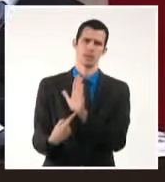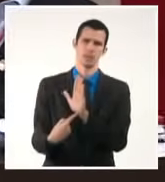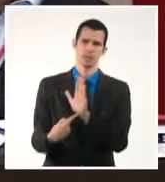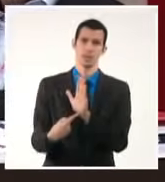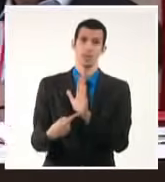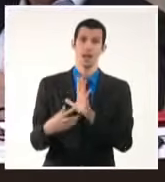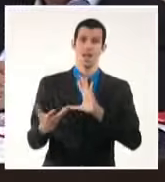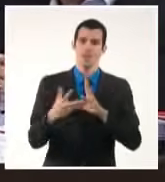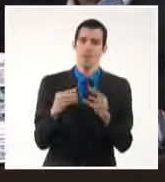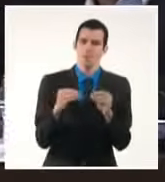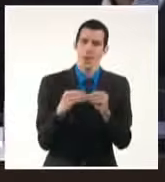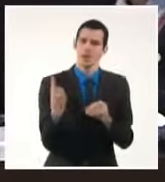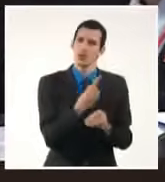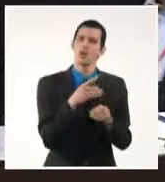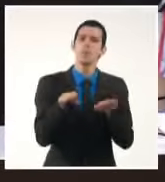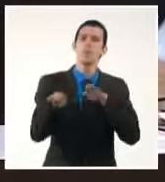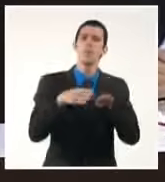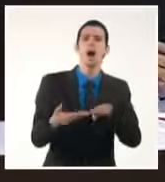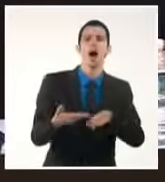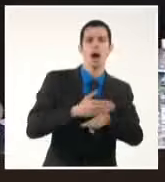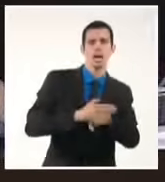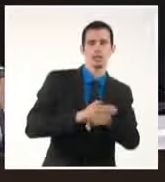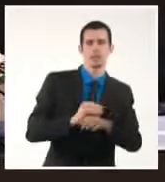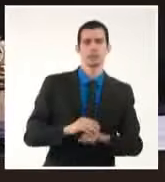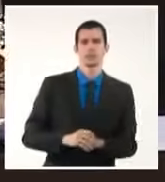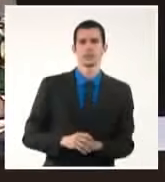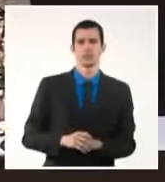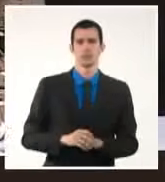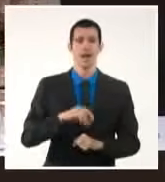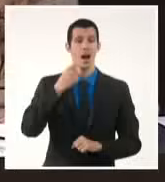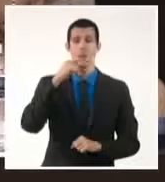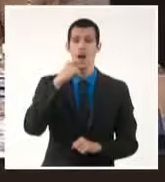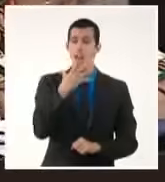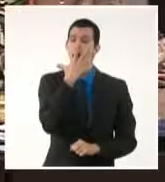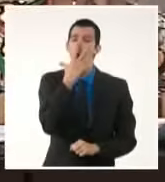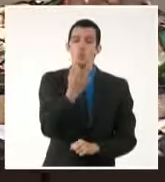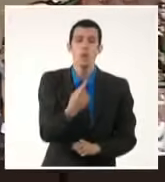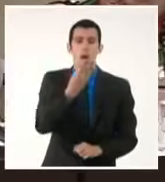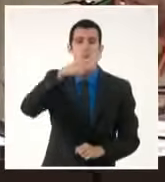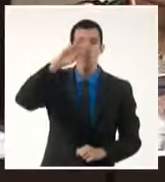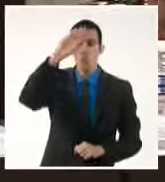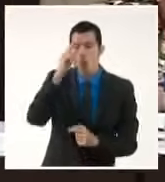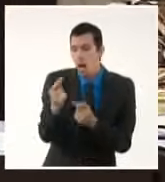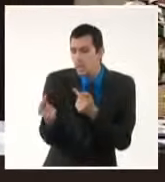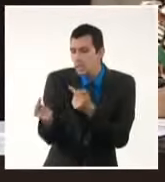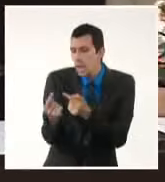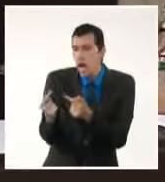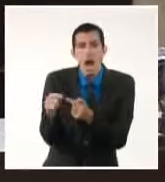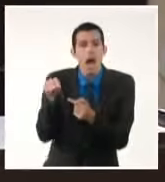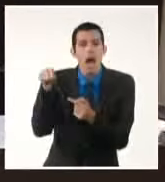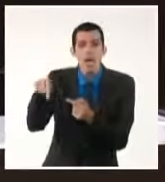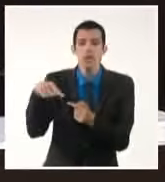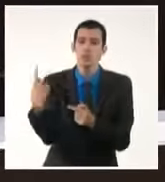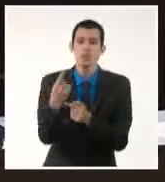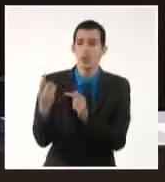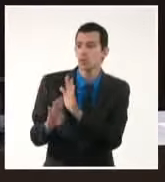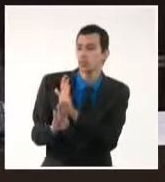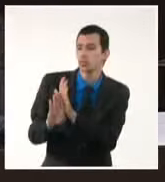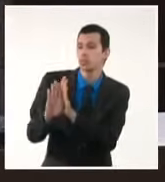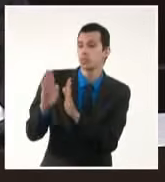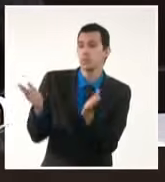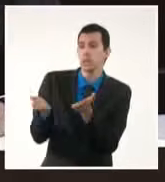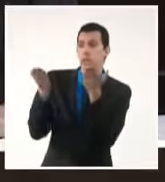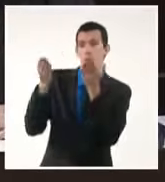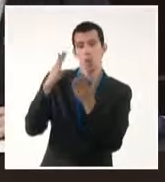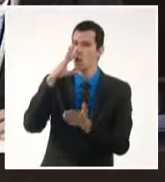con leer lo dispuesto en el título 2 de la ley Helm-Burton, que entre otros aspectos plantea la permanencia del bloqueo